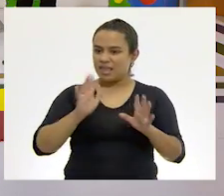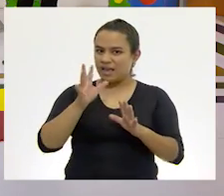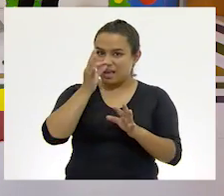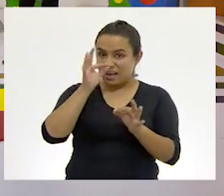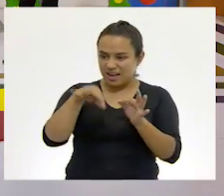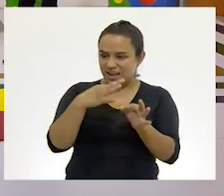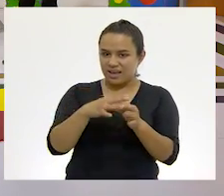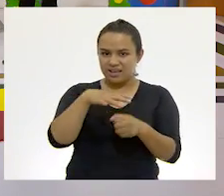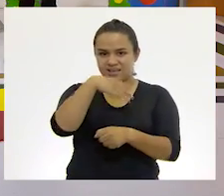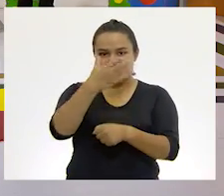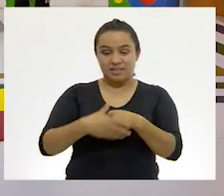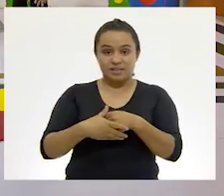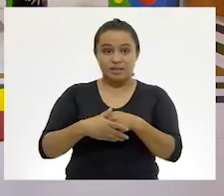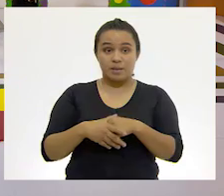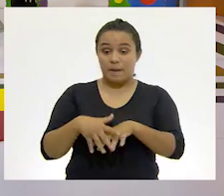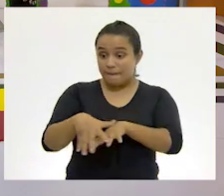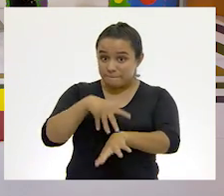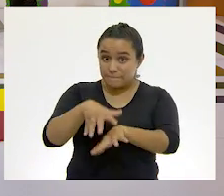acabo.